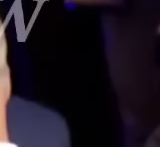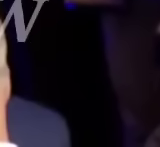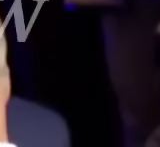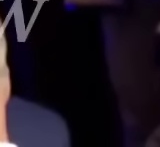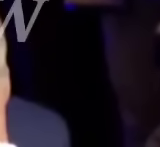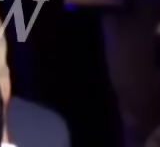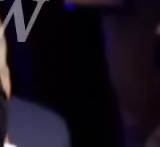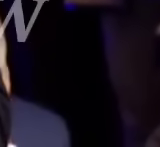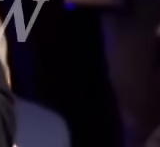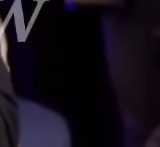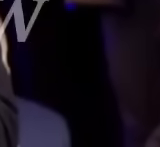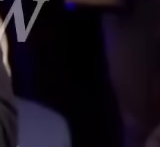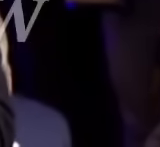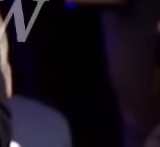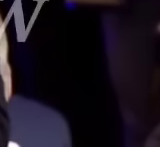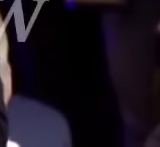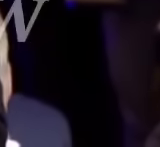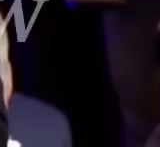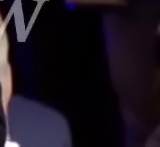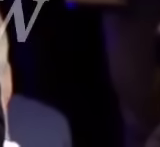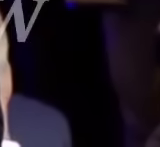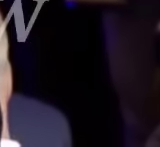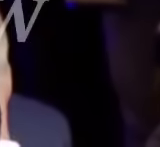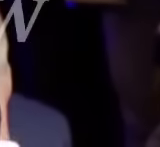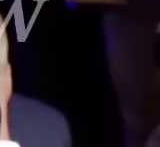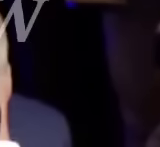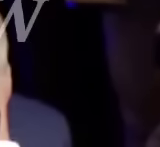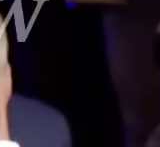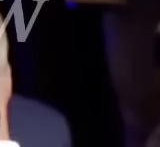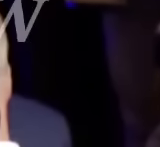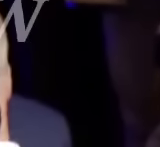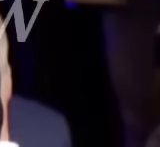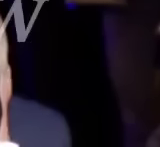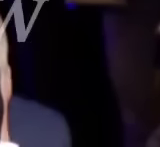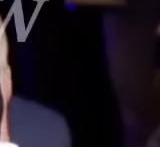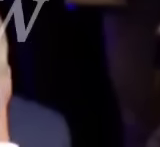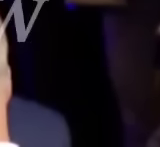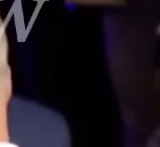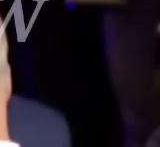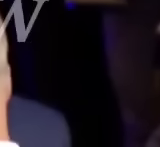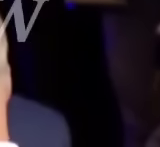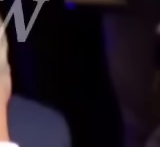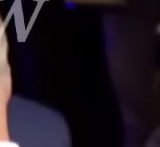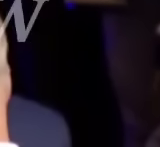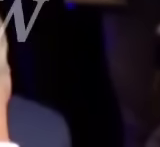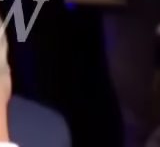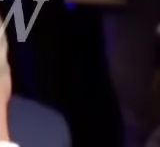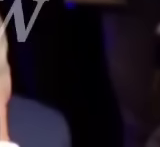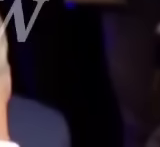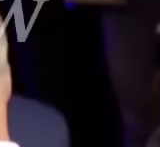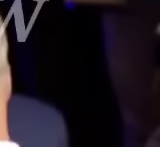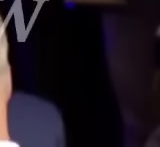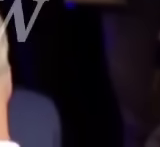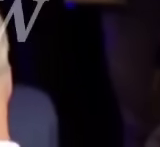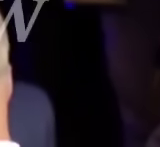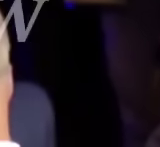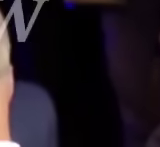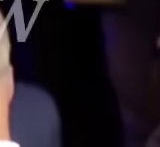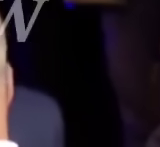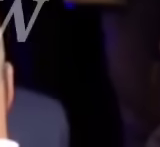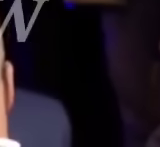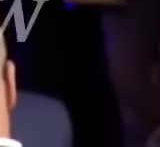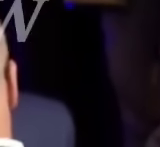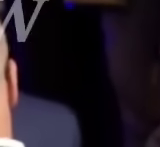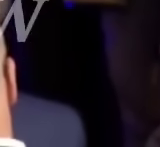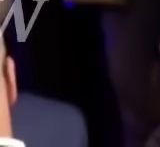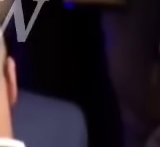la tarjeta. Los bancos la están adquiriendo y no están llegando de manera escalonada las cantidades. Pero ya sí, los operativos, ya al día de